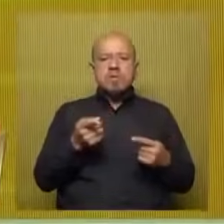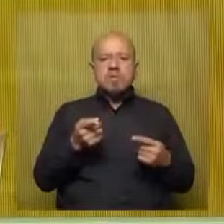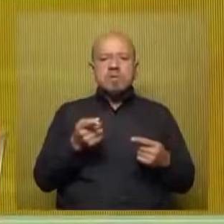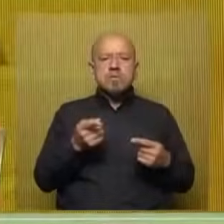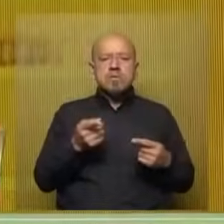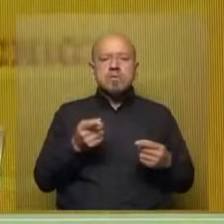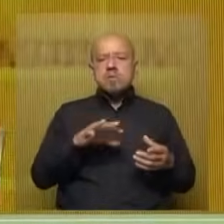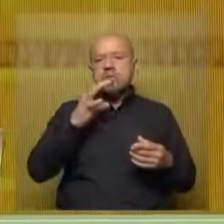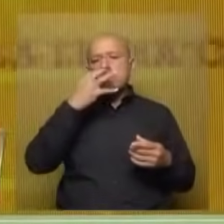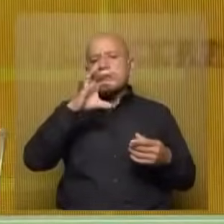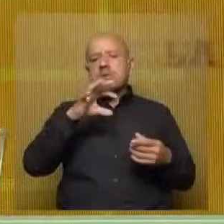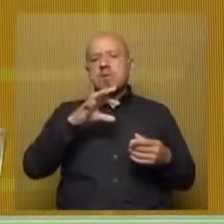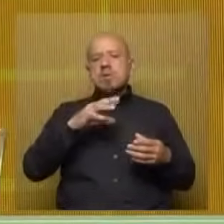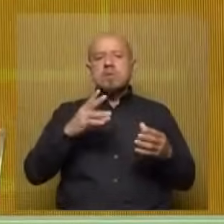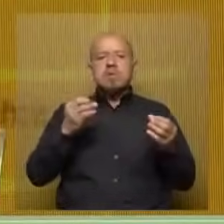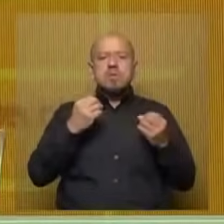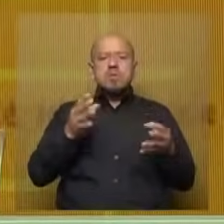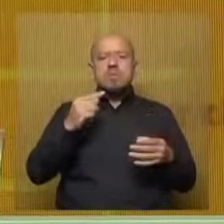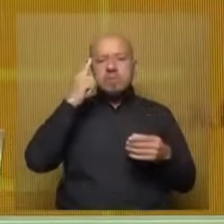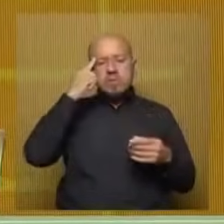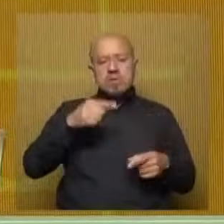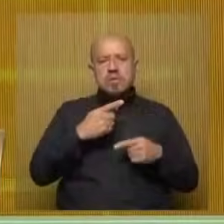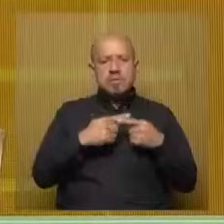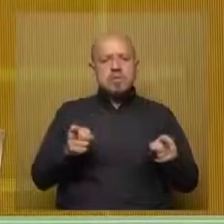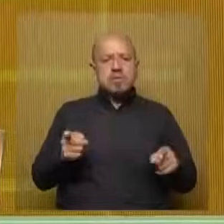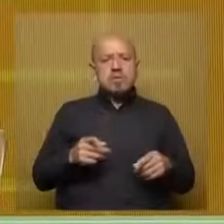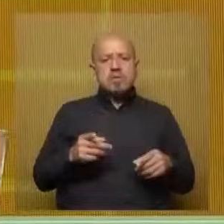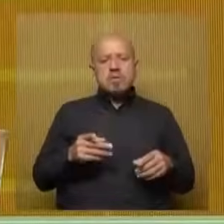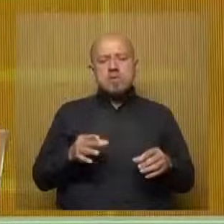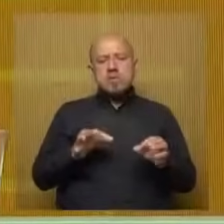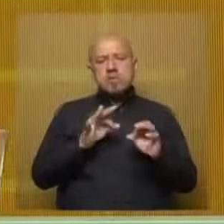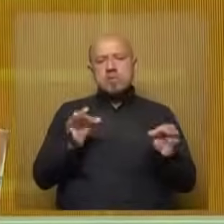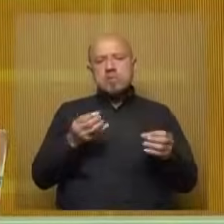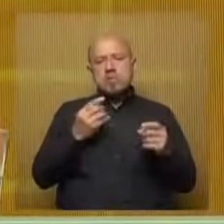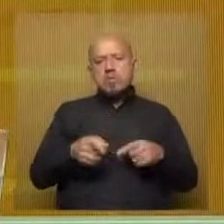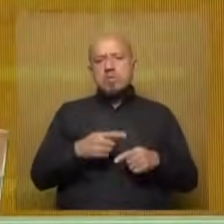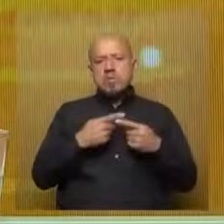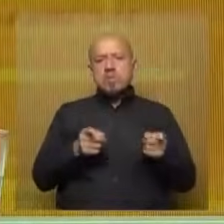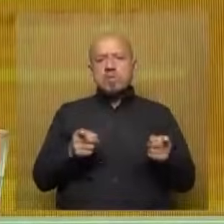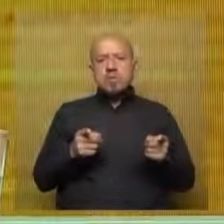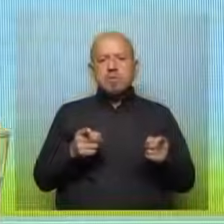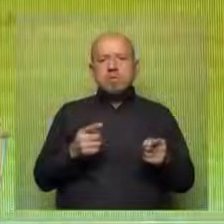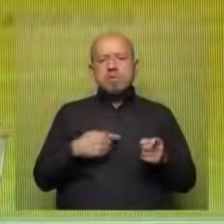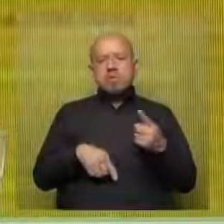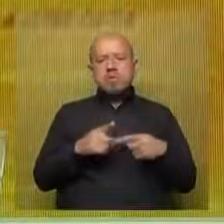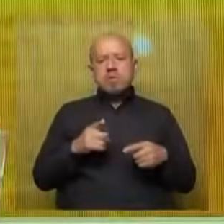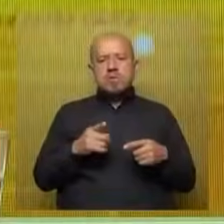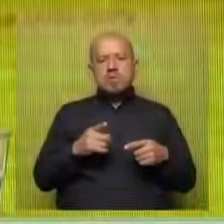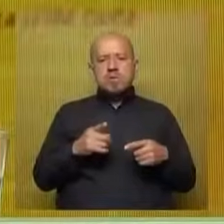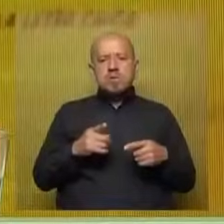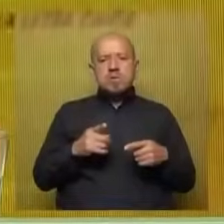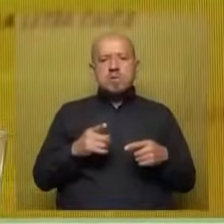alguien al grito te diga algo porque pensás distinto, porque sos distinto o distinta. Entonces,